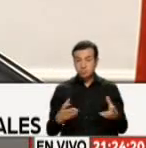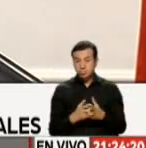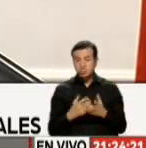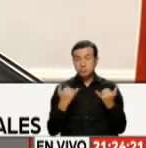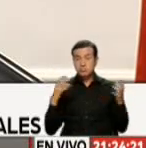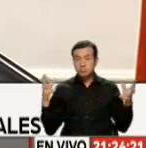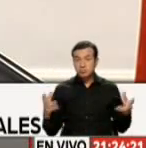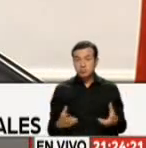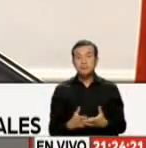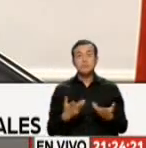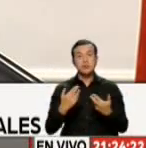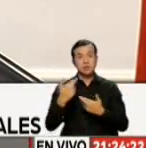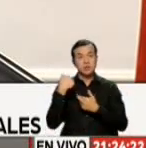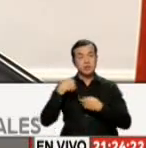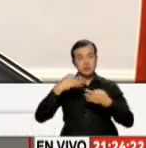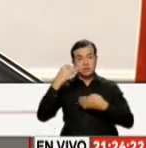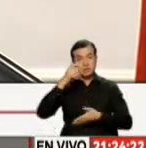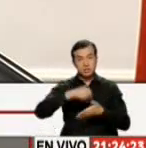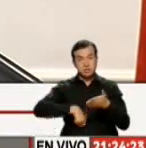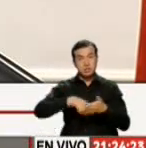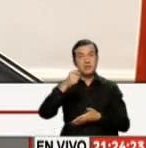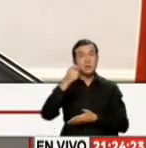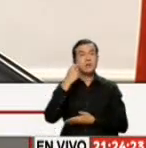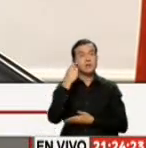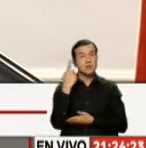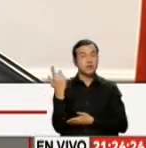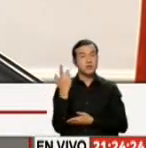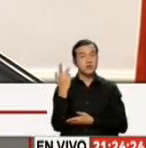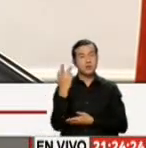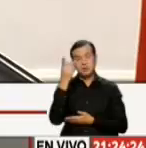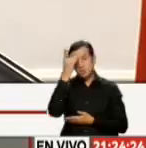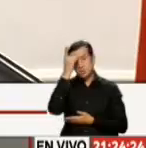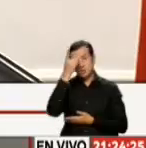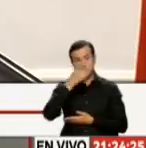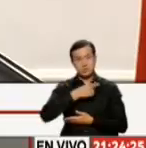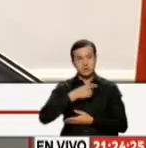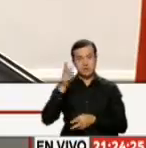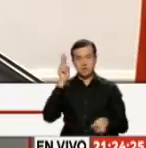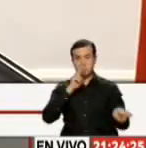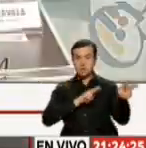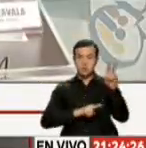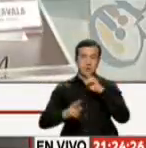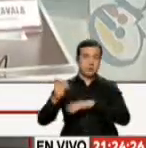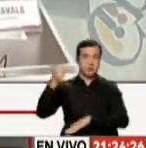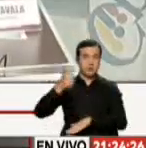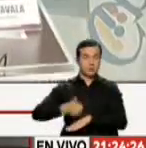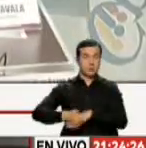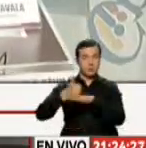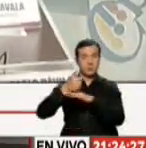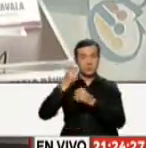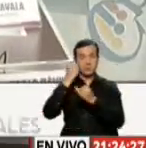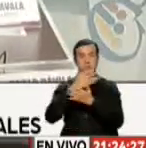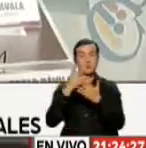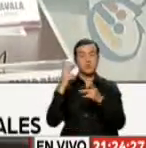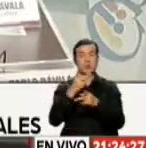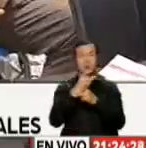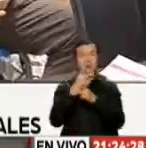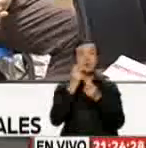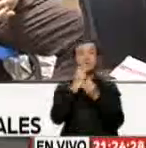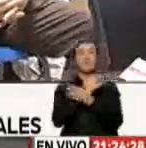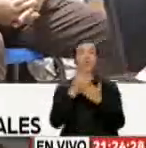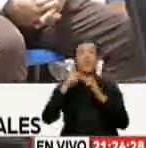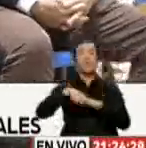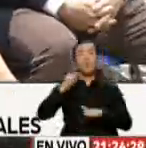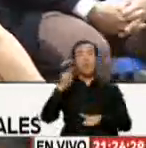se declara competente para emitir la presente resolución de evaluación de la Corte Constitucional. Pero además la resolución del Consejo determina que los